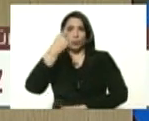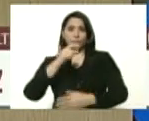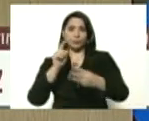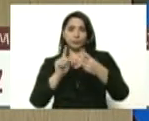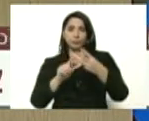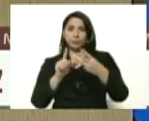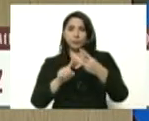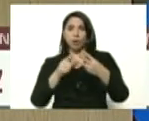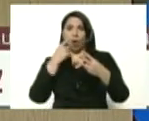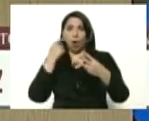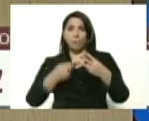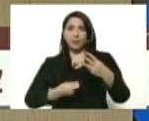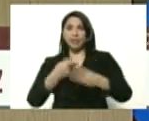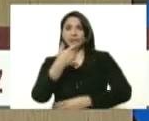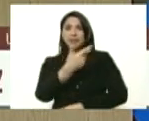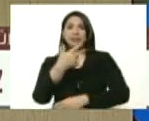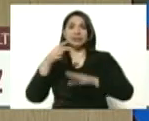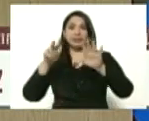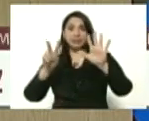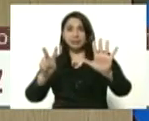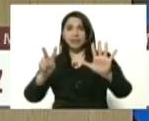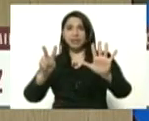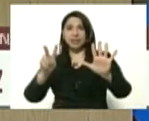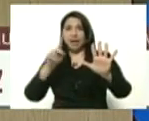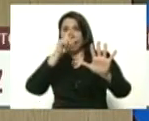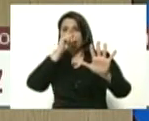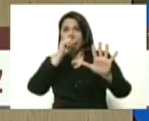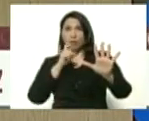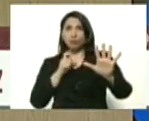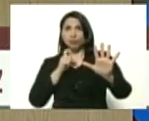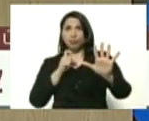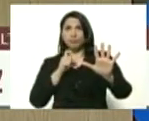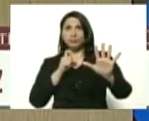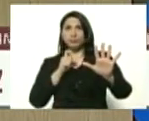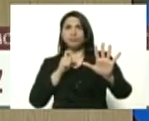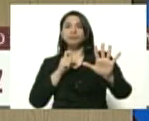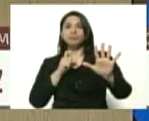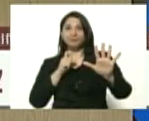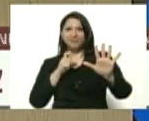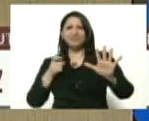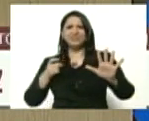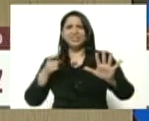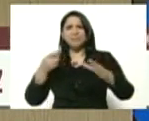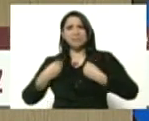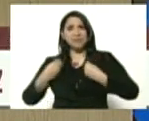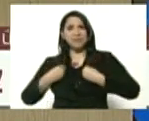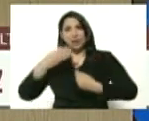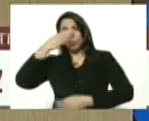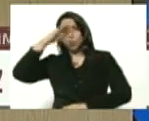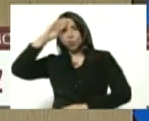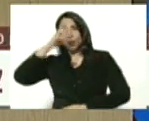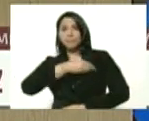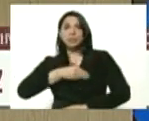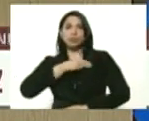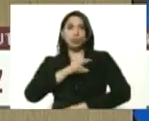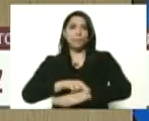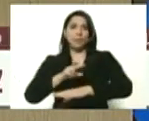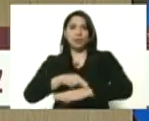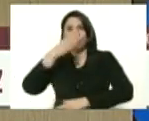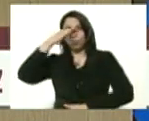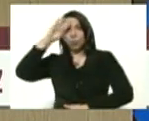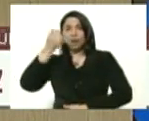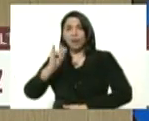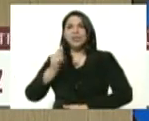37 años, natural de Cuba, que es bioanalista de la misión médica cubana, que también estaba